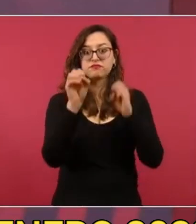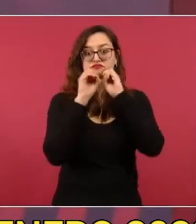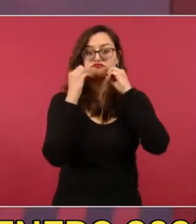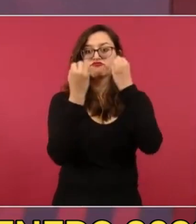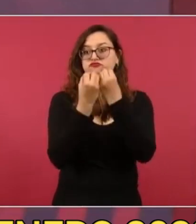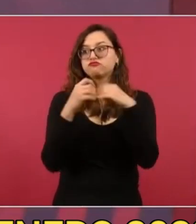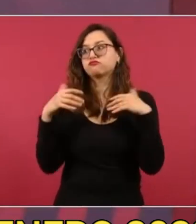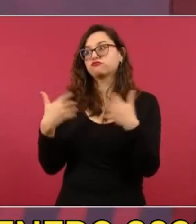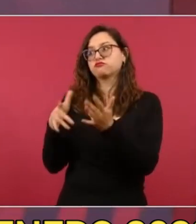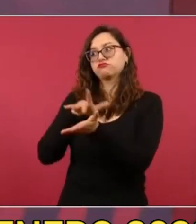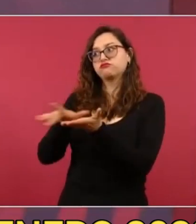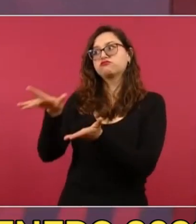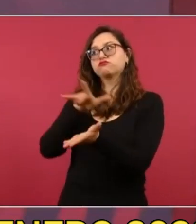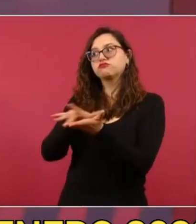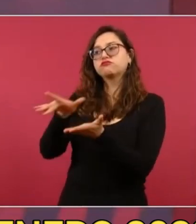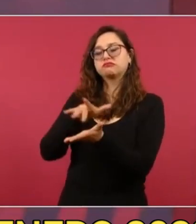conciencias,